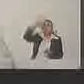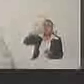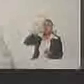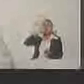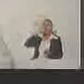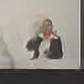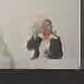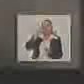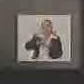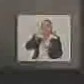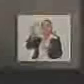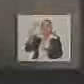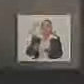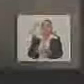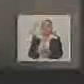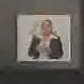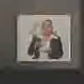gracias.